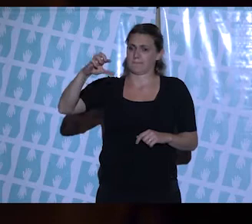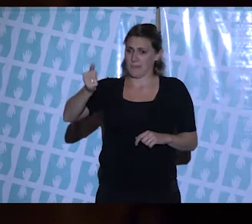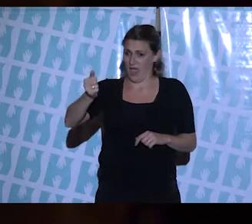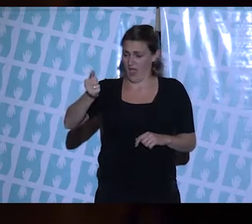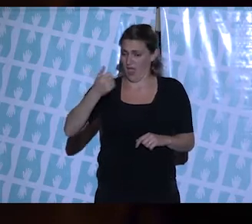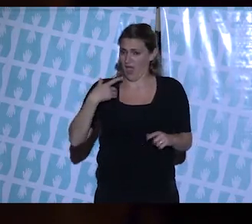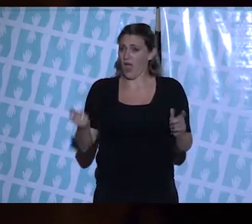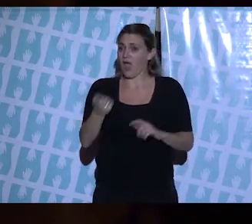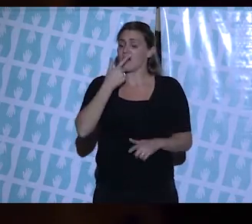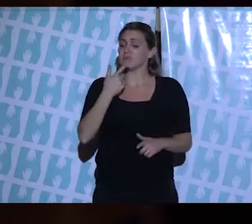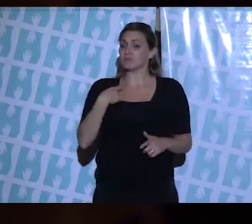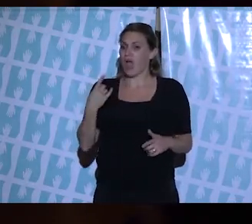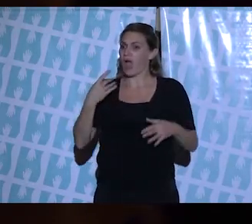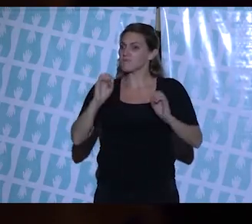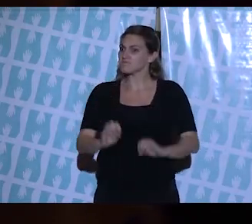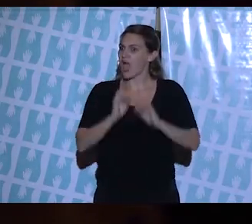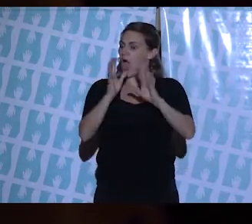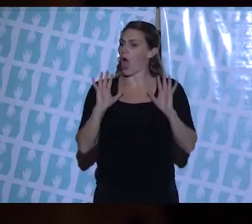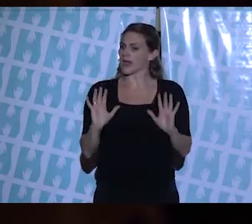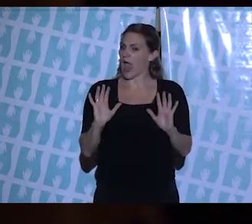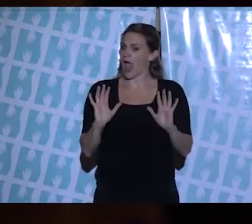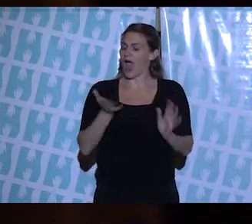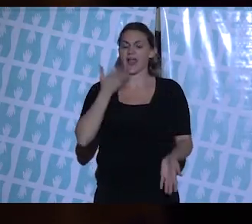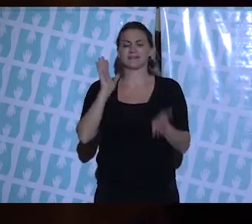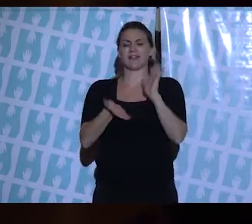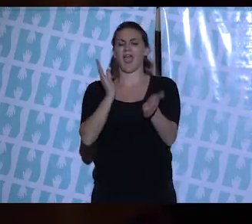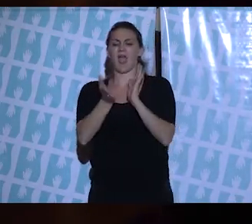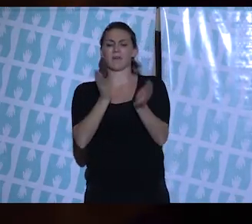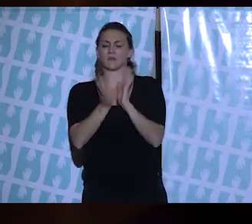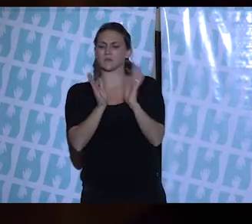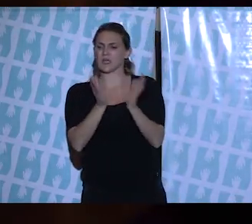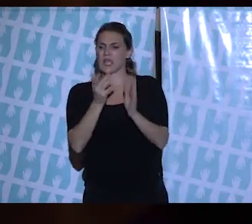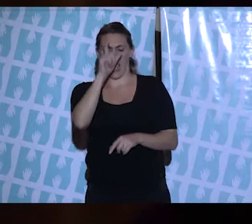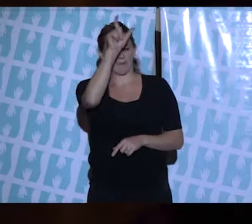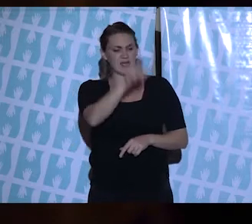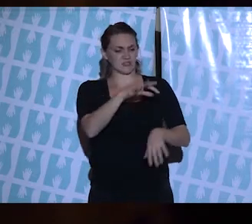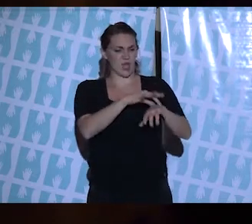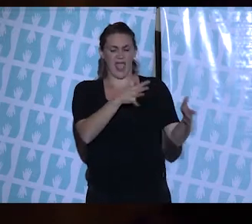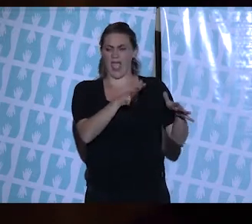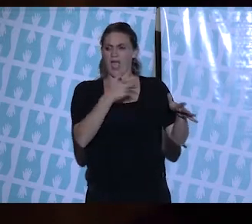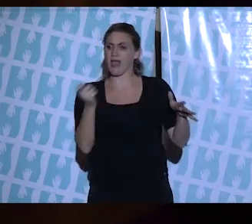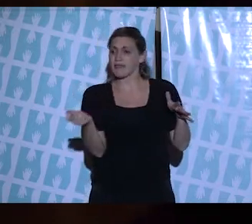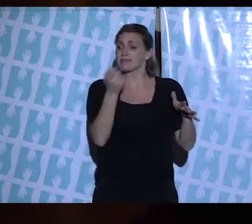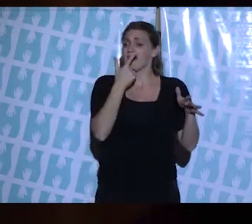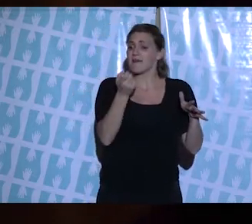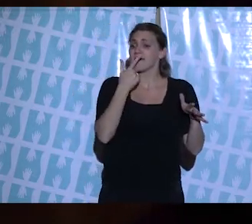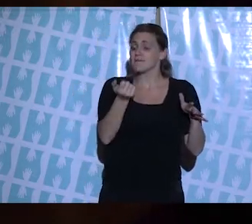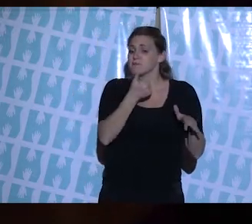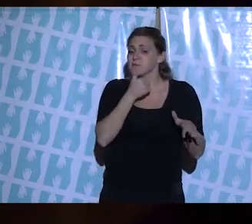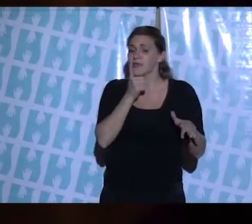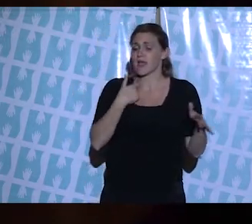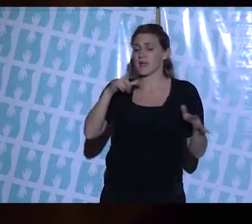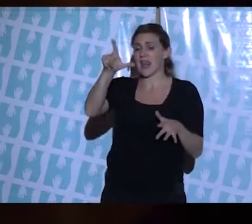de Parkinson que haya una respuesta terapéutica significativa a esta droga que es la levodopa. Y